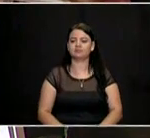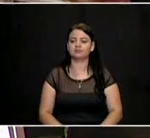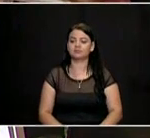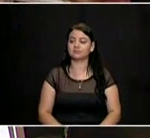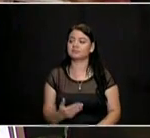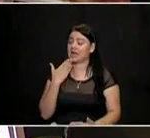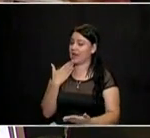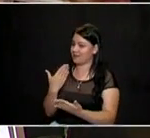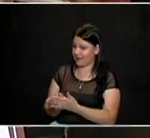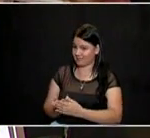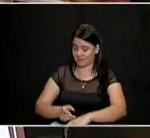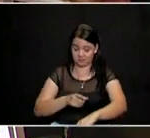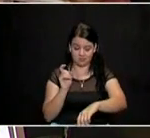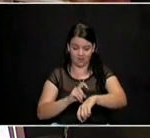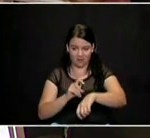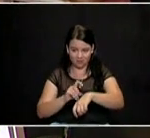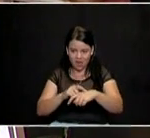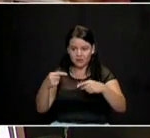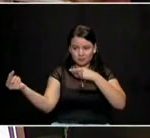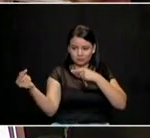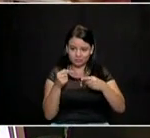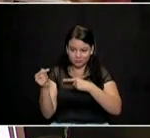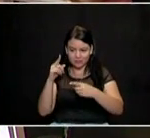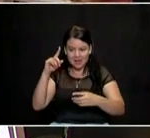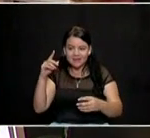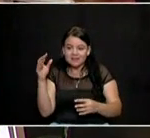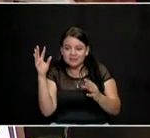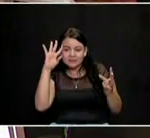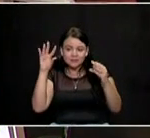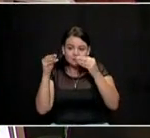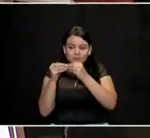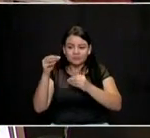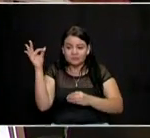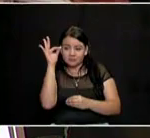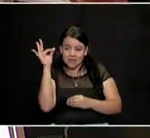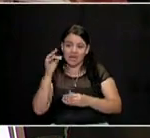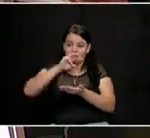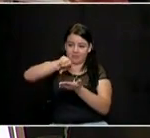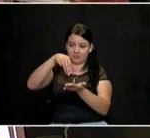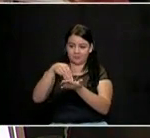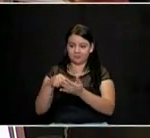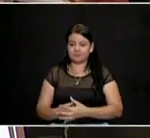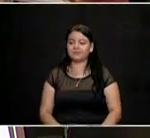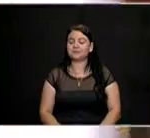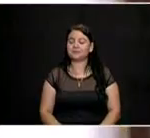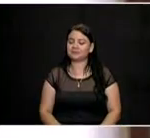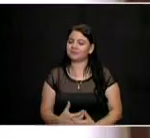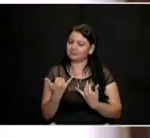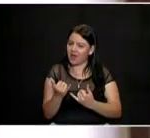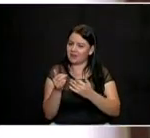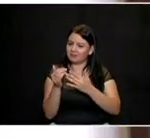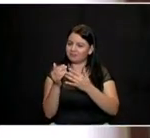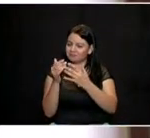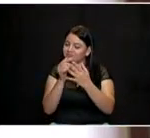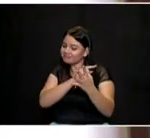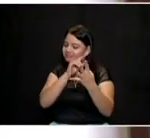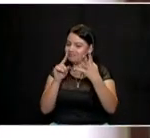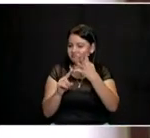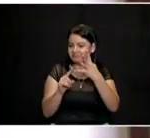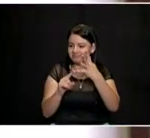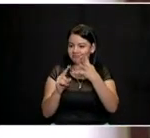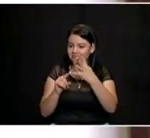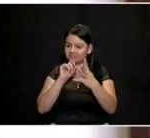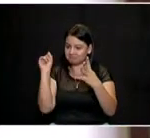en la hora del debate de ahora 13 noticias y telemedicina y vamos al tercer bloque al cuarto bloque de preguntas